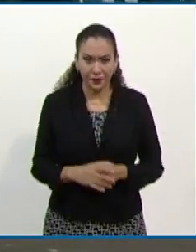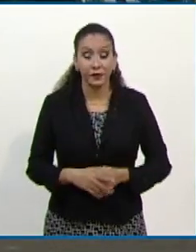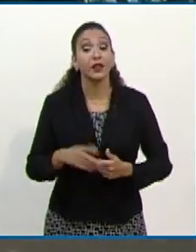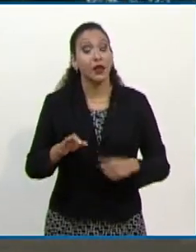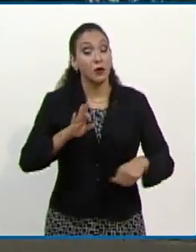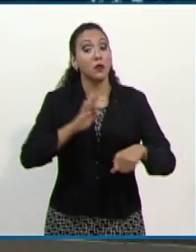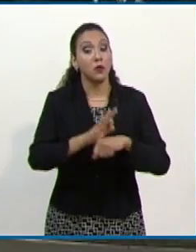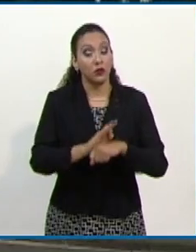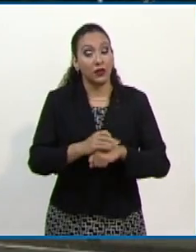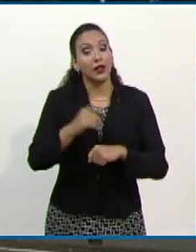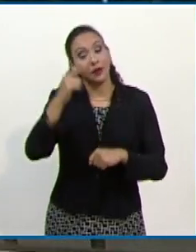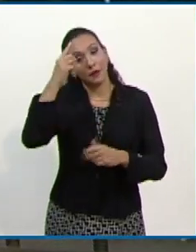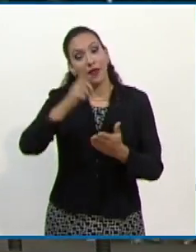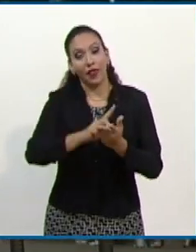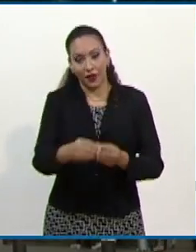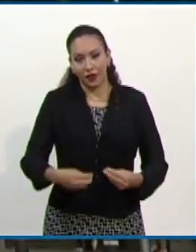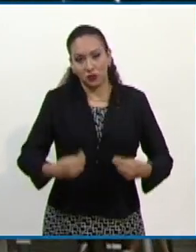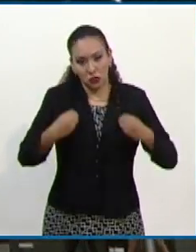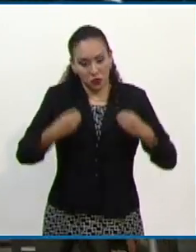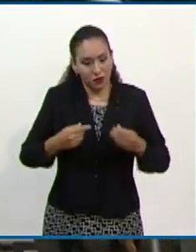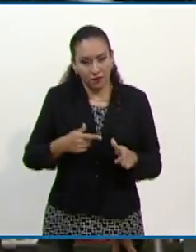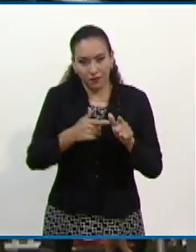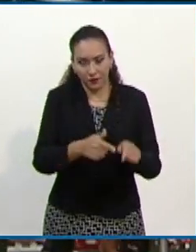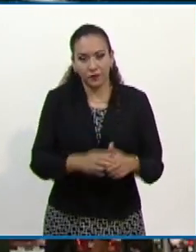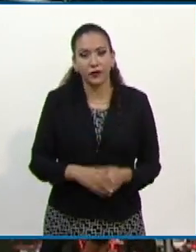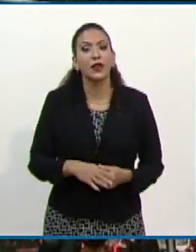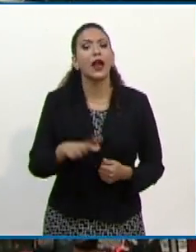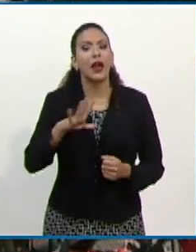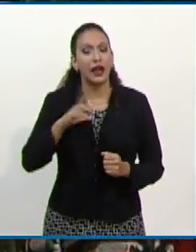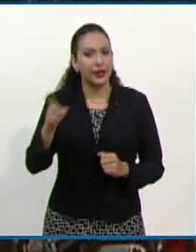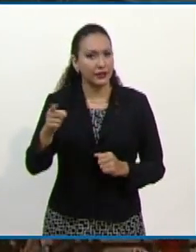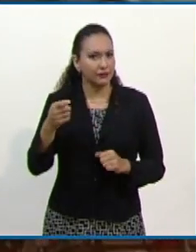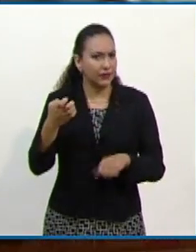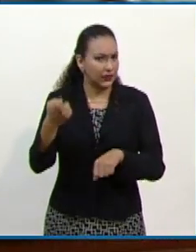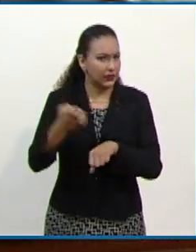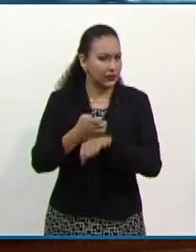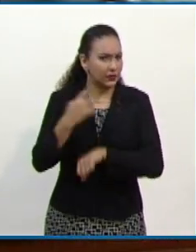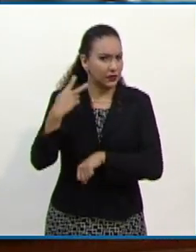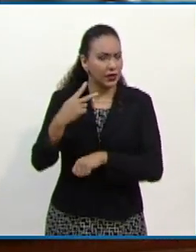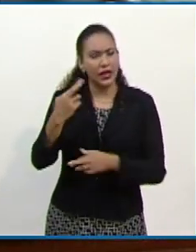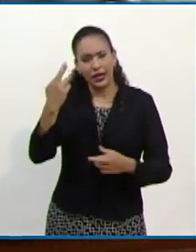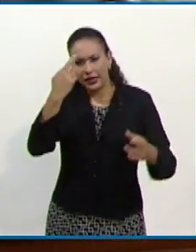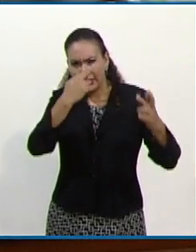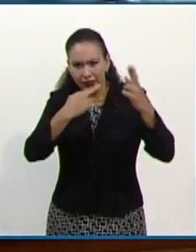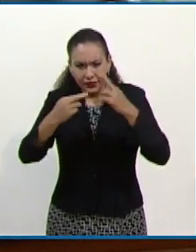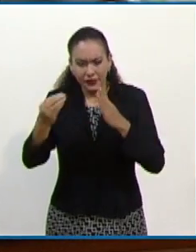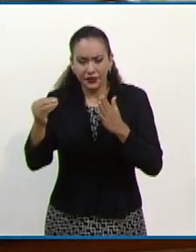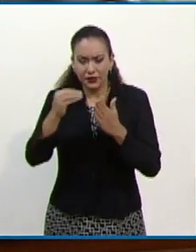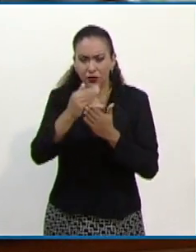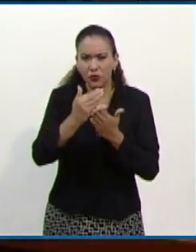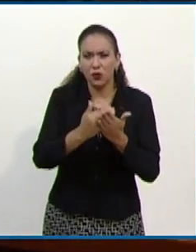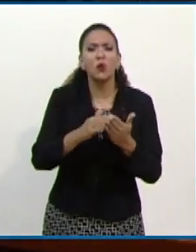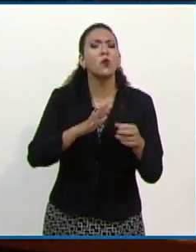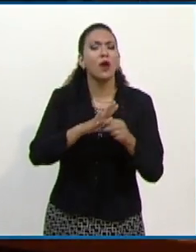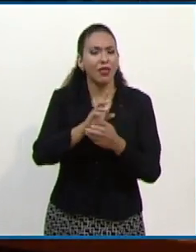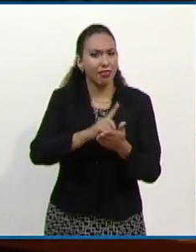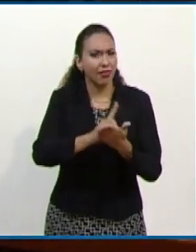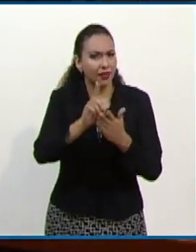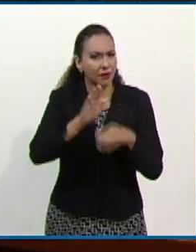del derecho a la vida. Además, la regulación en tales términos permitiría restringir otros derechos